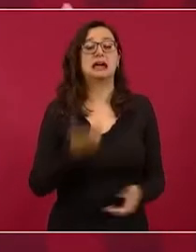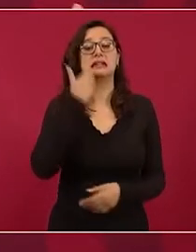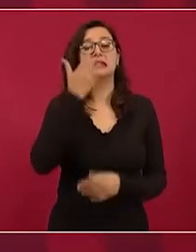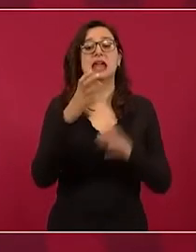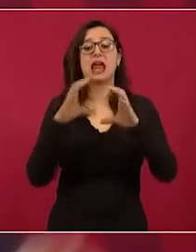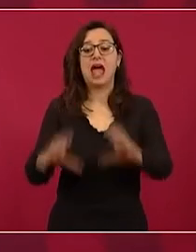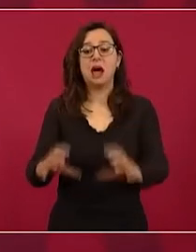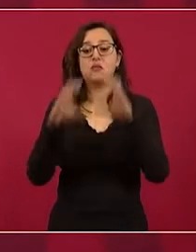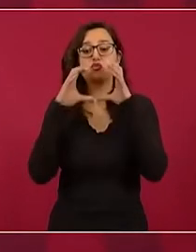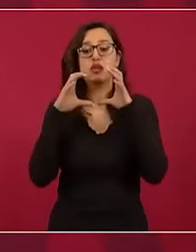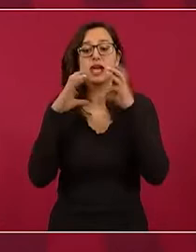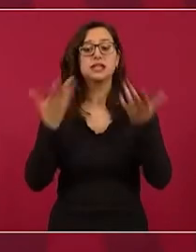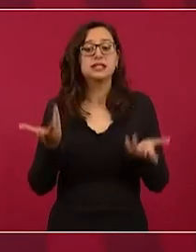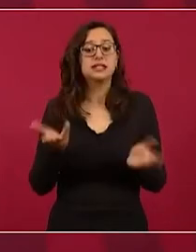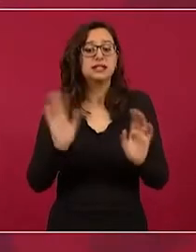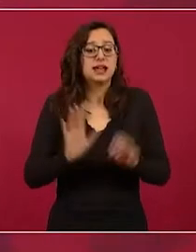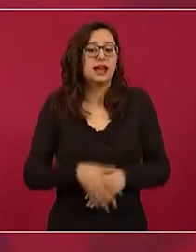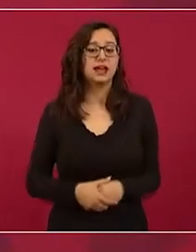Hamburguesas.